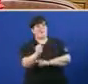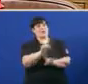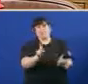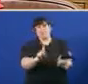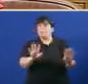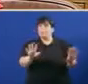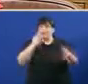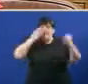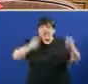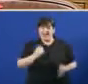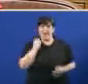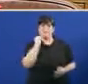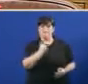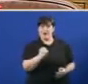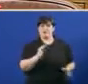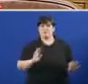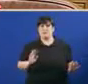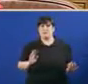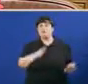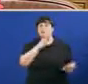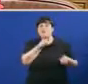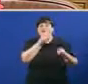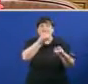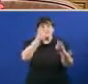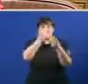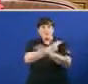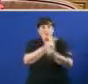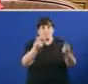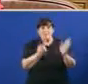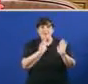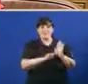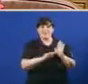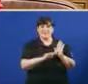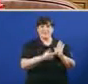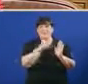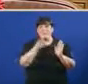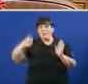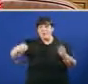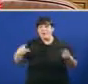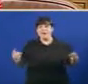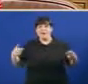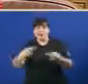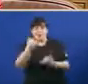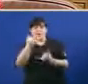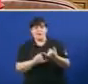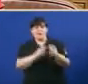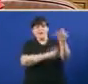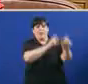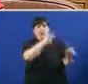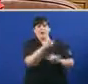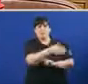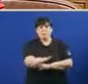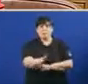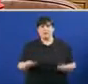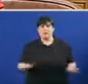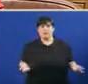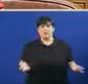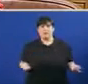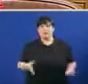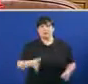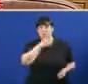o están a decir os informes públicos, cos recortes que vostedes están a practicar na sanidade pública. Porque, efectivamente, dende